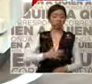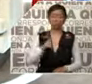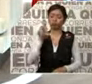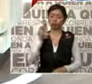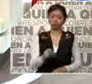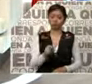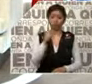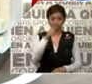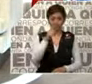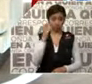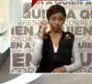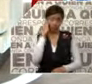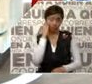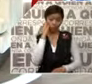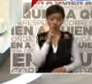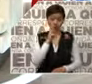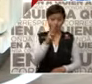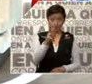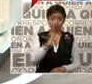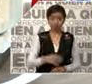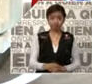de su teléfono celular. Vamos a ver.